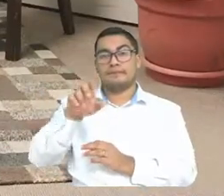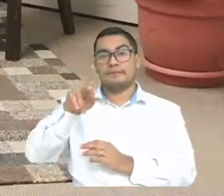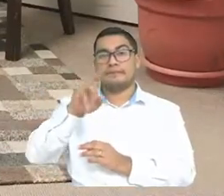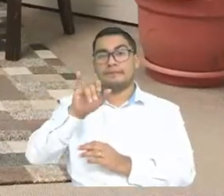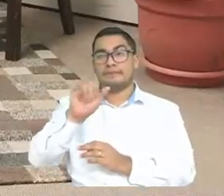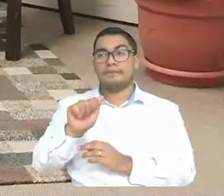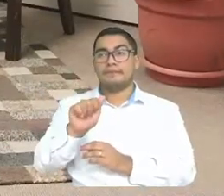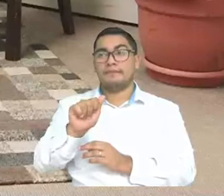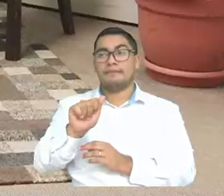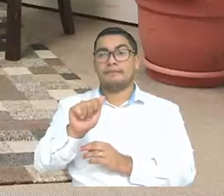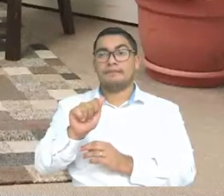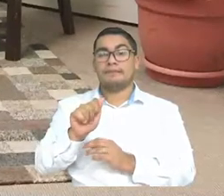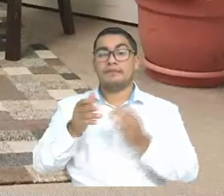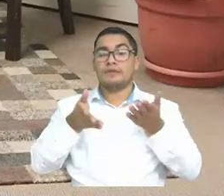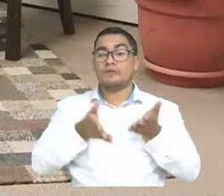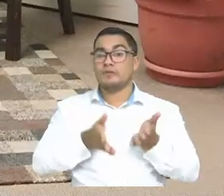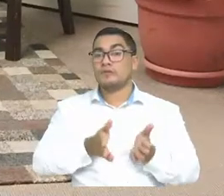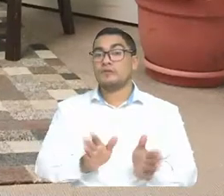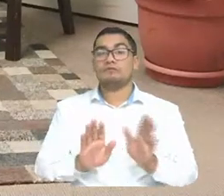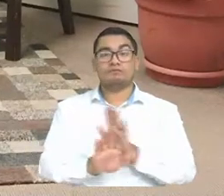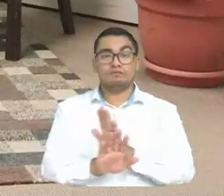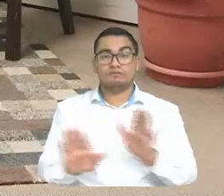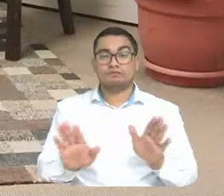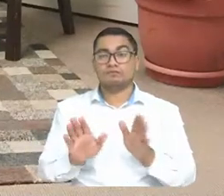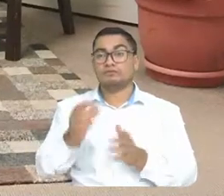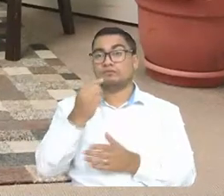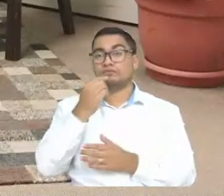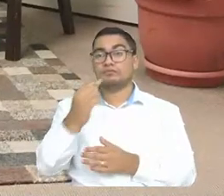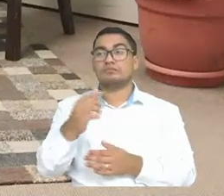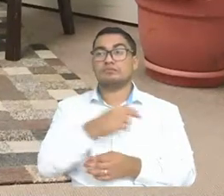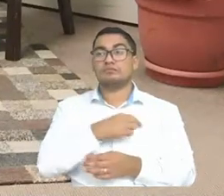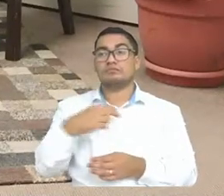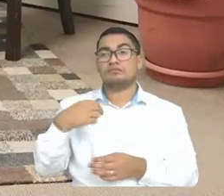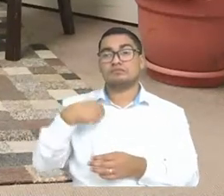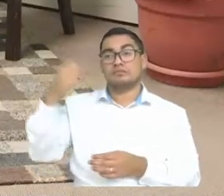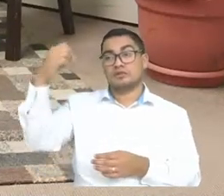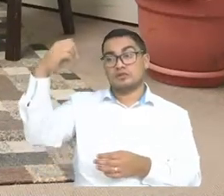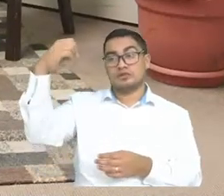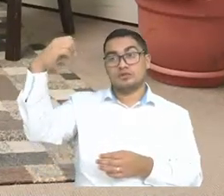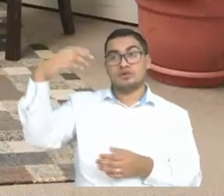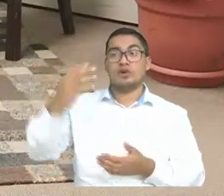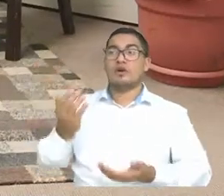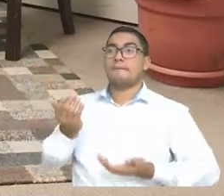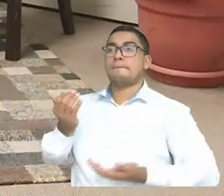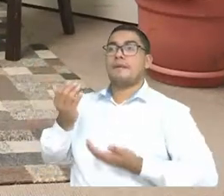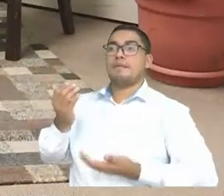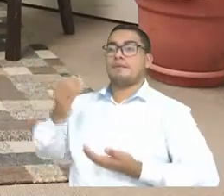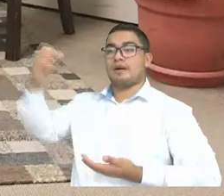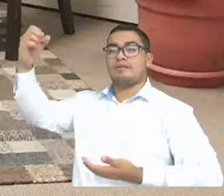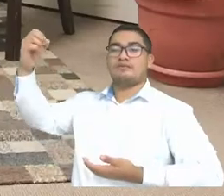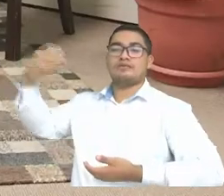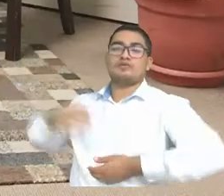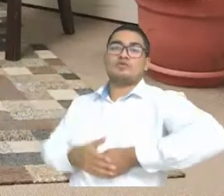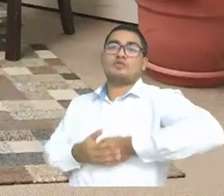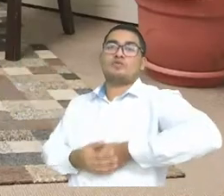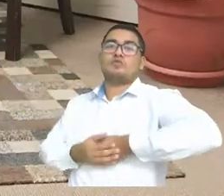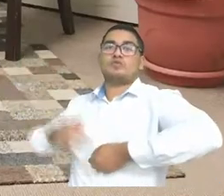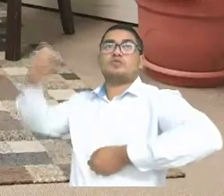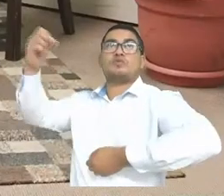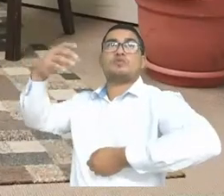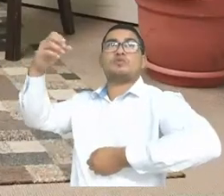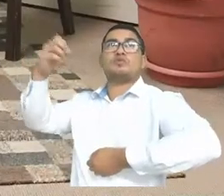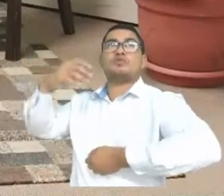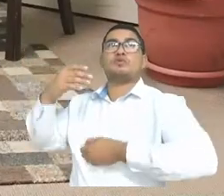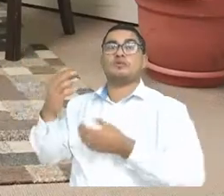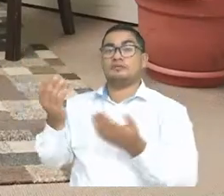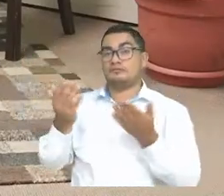embarazo a término, una vez nacido el bebé, se hace con los baños de sol que nosotros le llamamos, que se basa de 15 a 20 minutos de